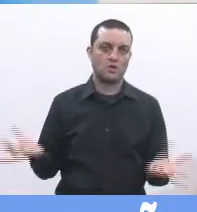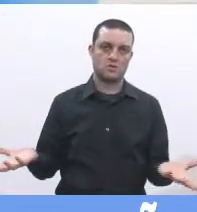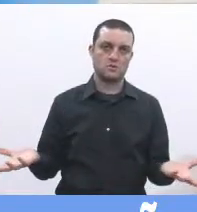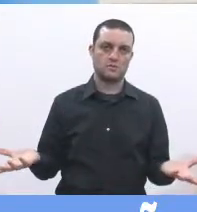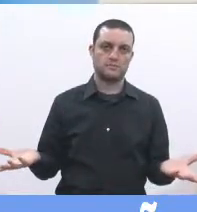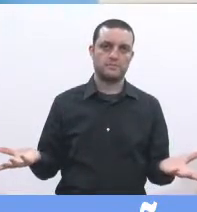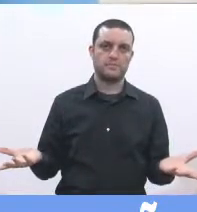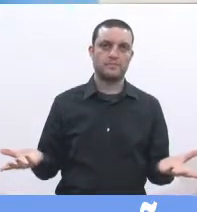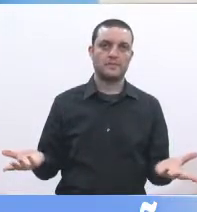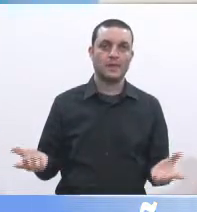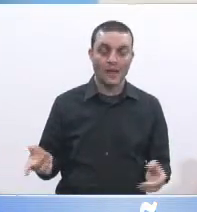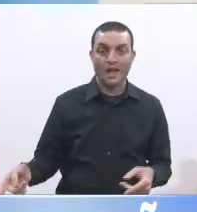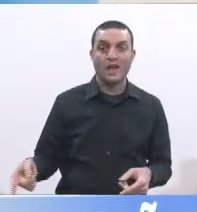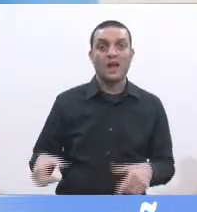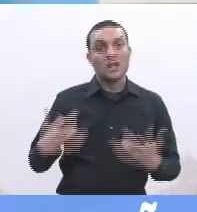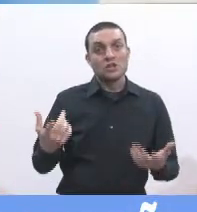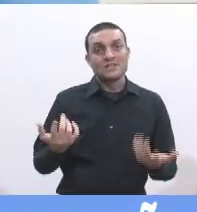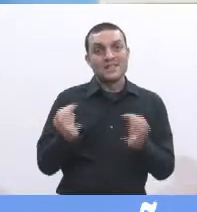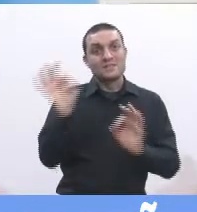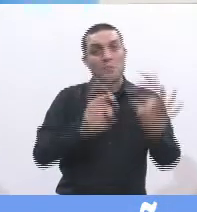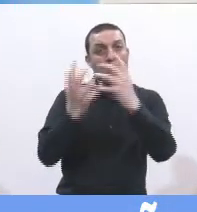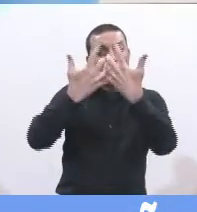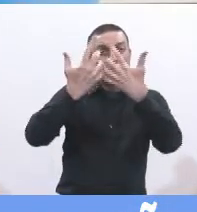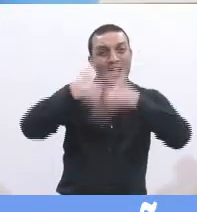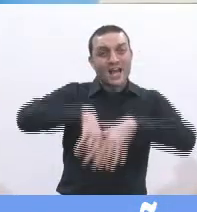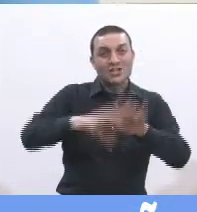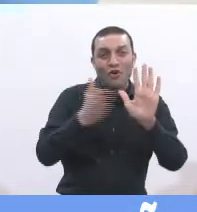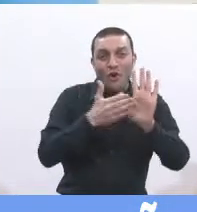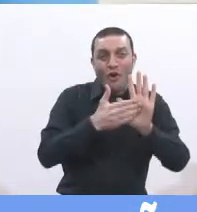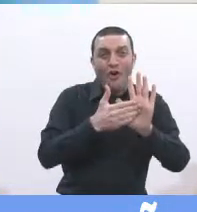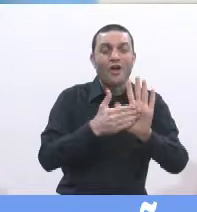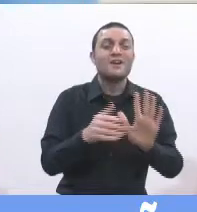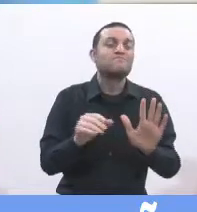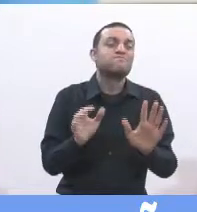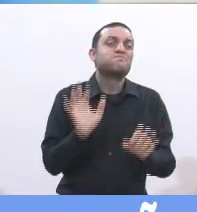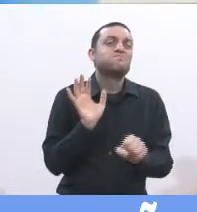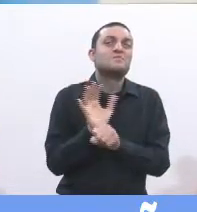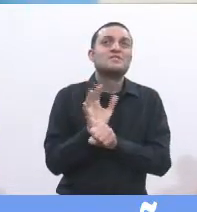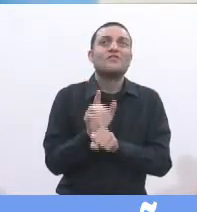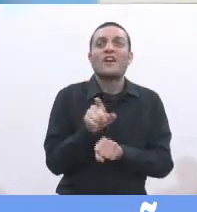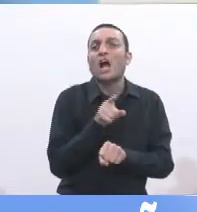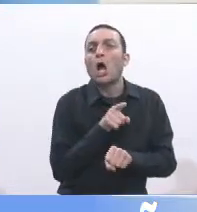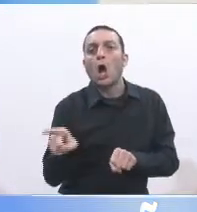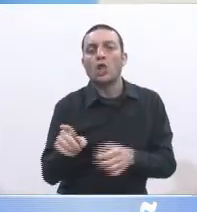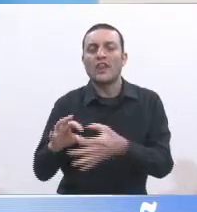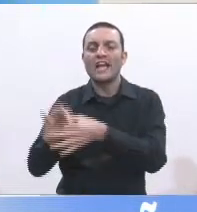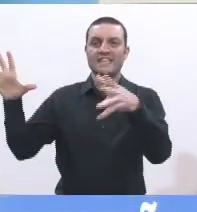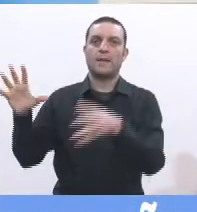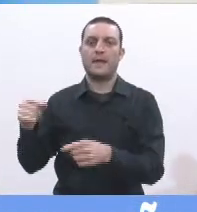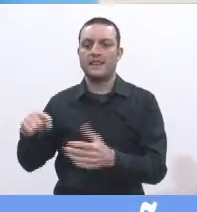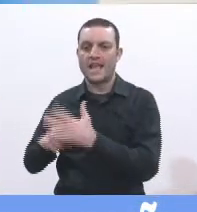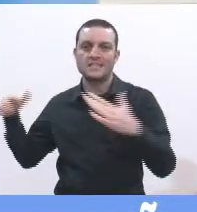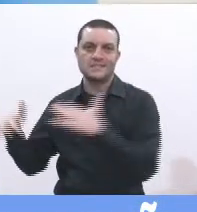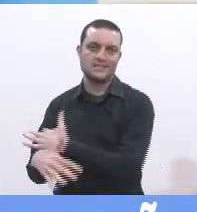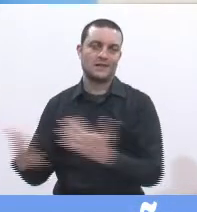autonomía de una provincia en un sistema federal. Se llenaron la boca hablando de federalismo, y lo único que está haciendo este proyecto de ley, sumado